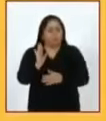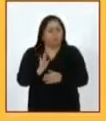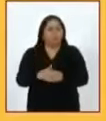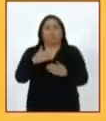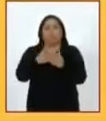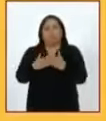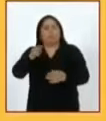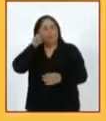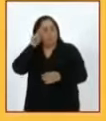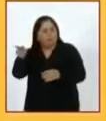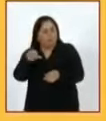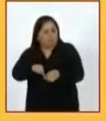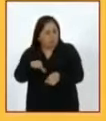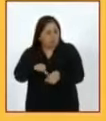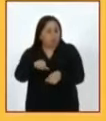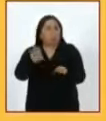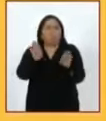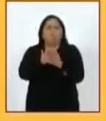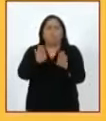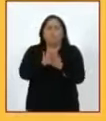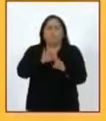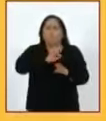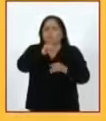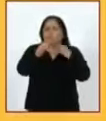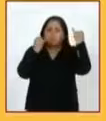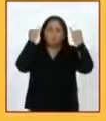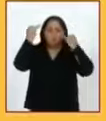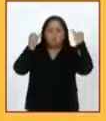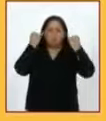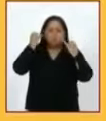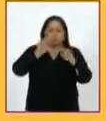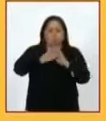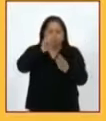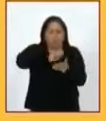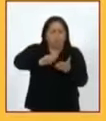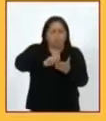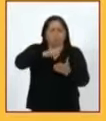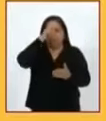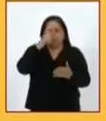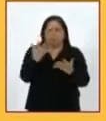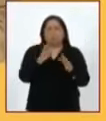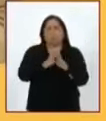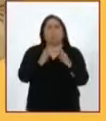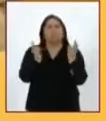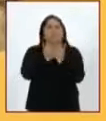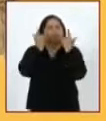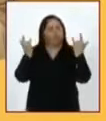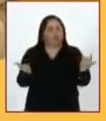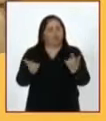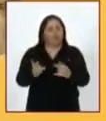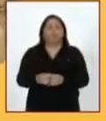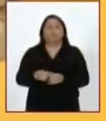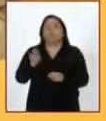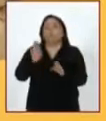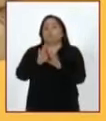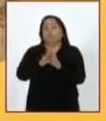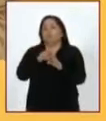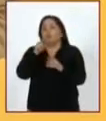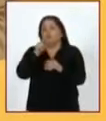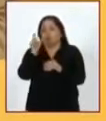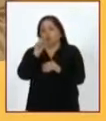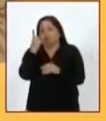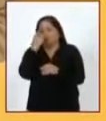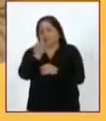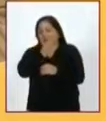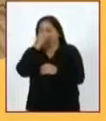veremos en esta ocasión cómo pueden recrear estas narraciones para hacer una historieta. Durante su formación